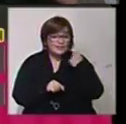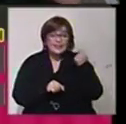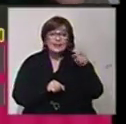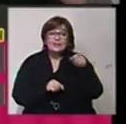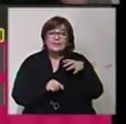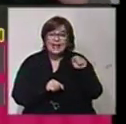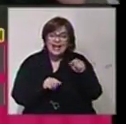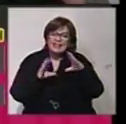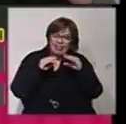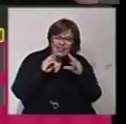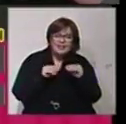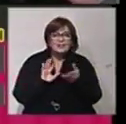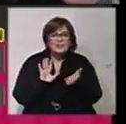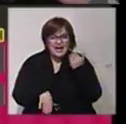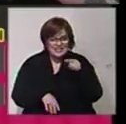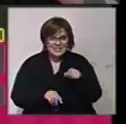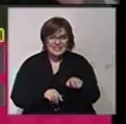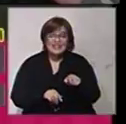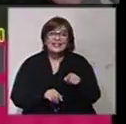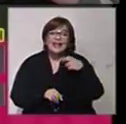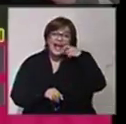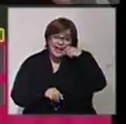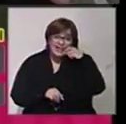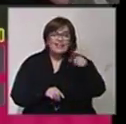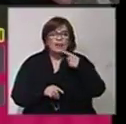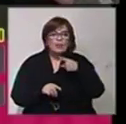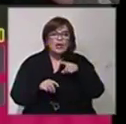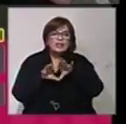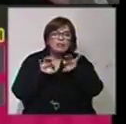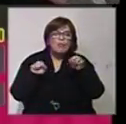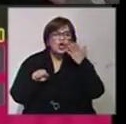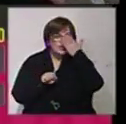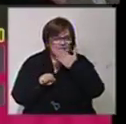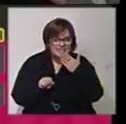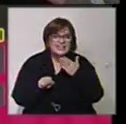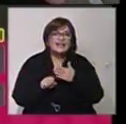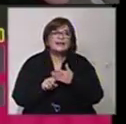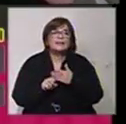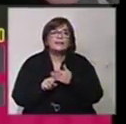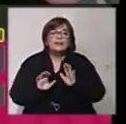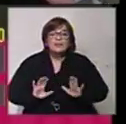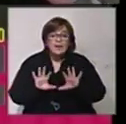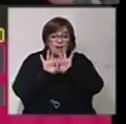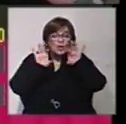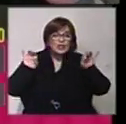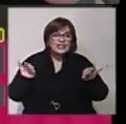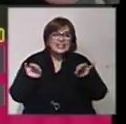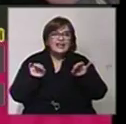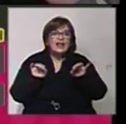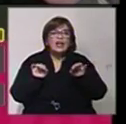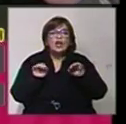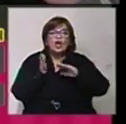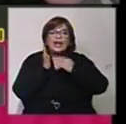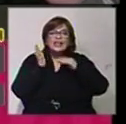prácticamente jugosa. Lo que más le gustó fue la morcilla. Le hice una morcilla con queso provolone